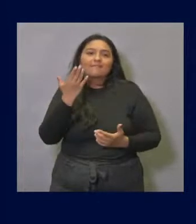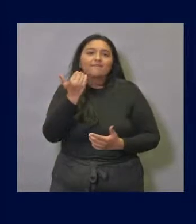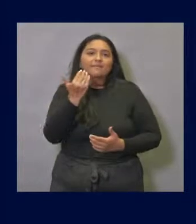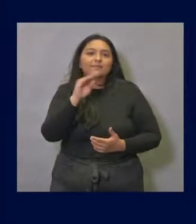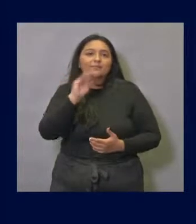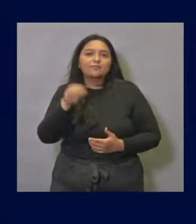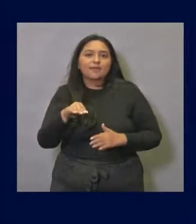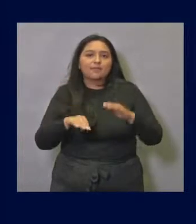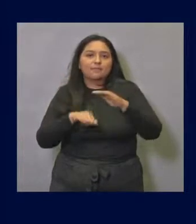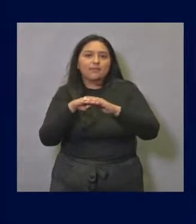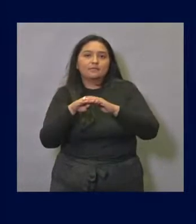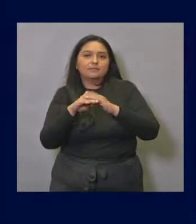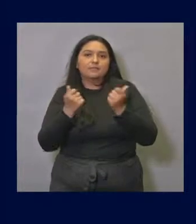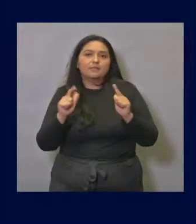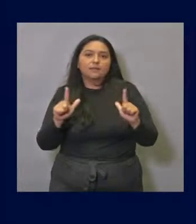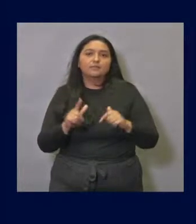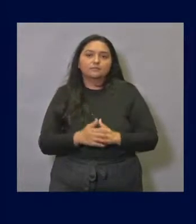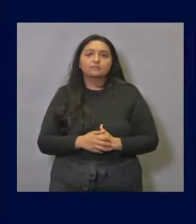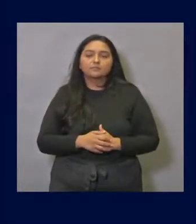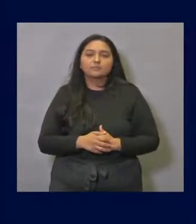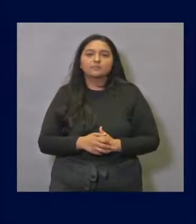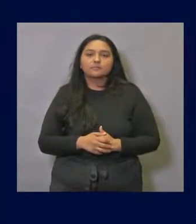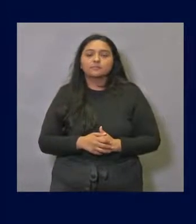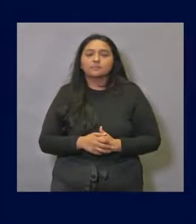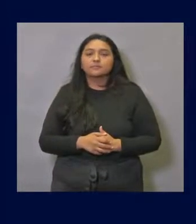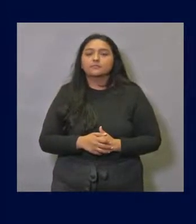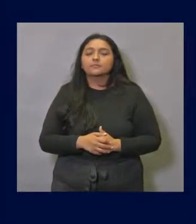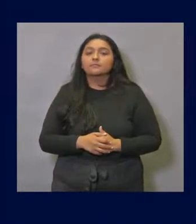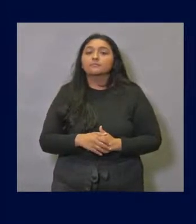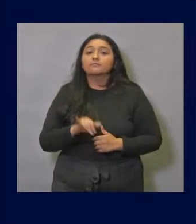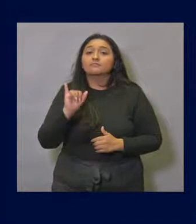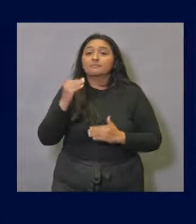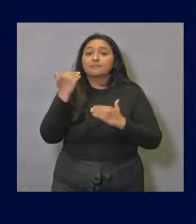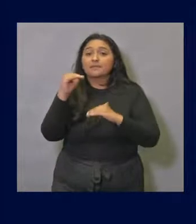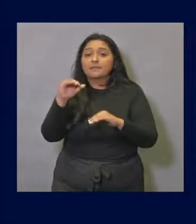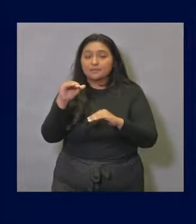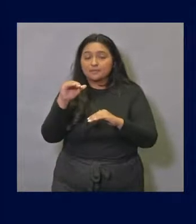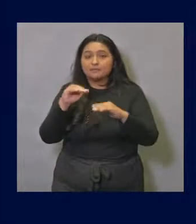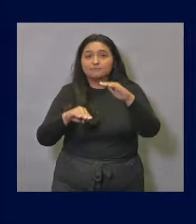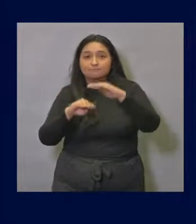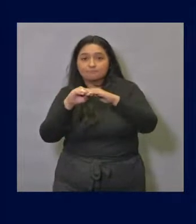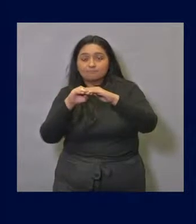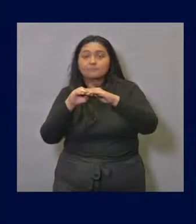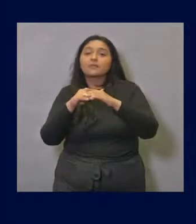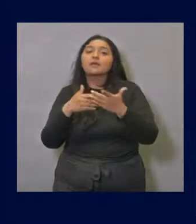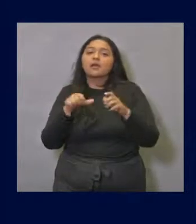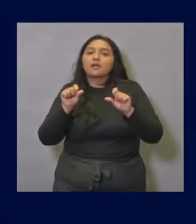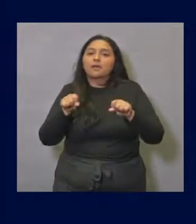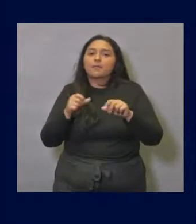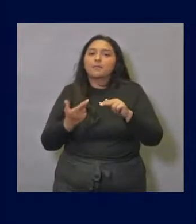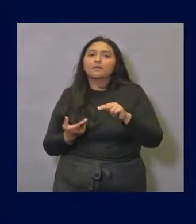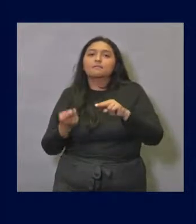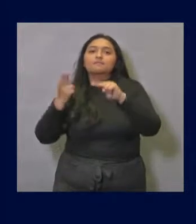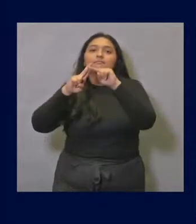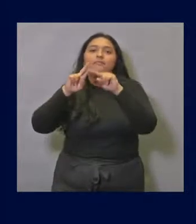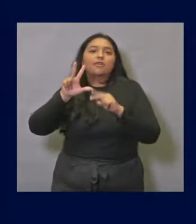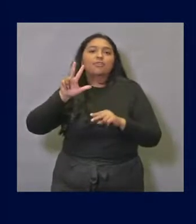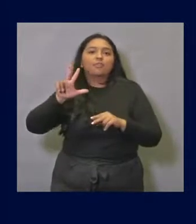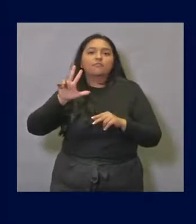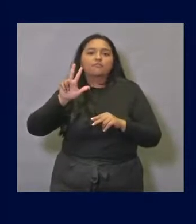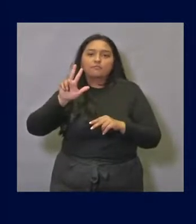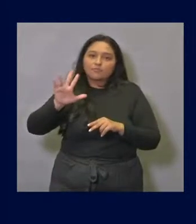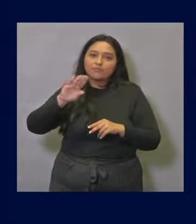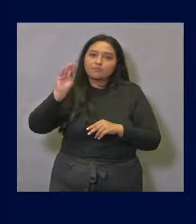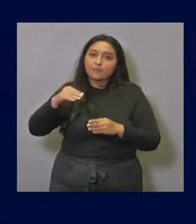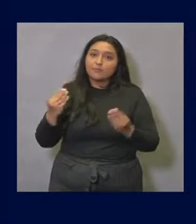de capacidad máxima. Sin embargo, este límite de capacidad puede aumentar al 35% si todos